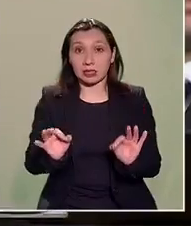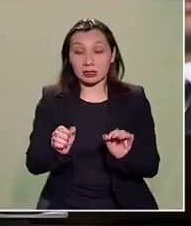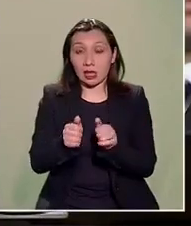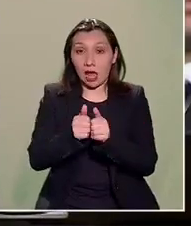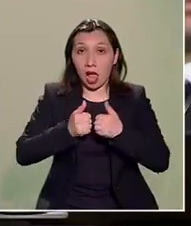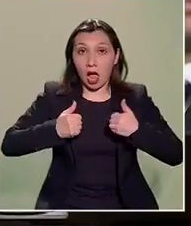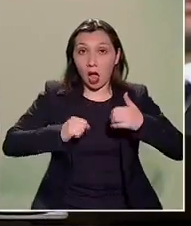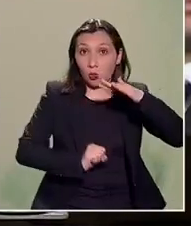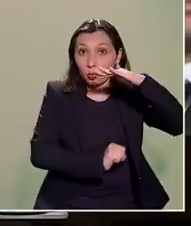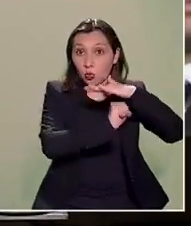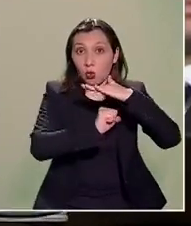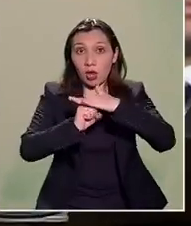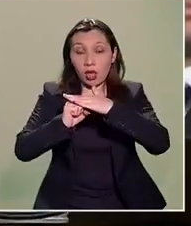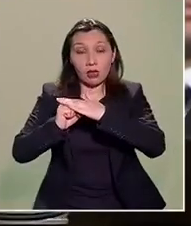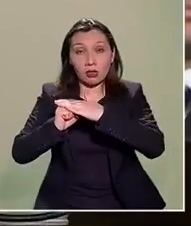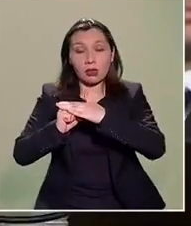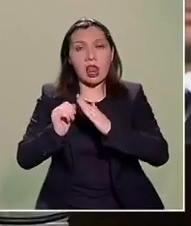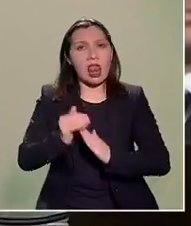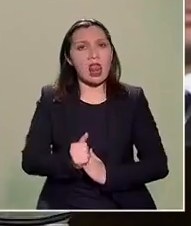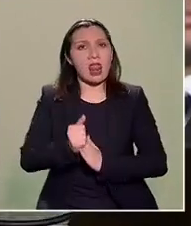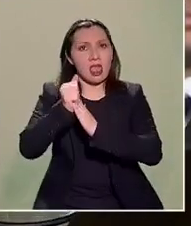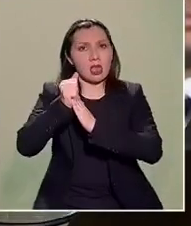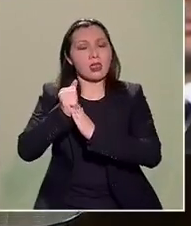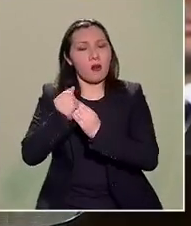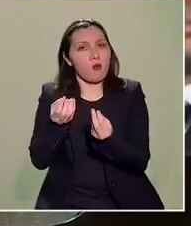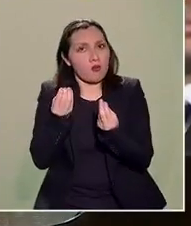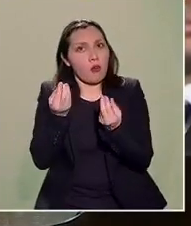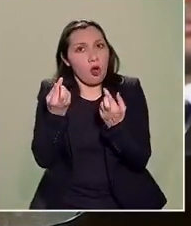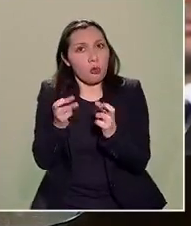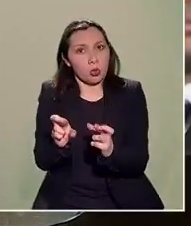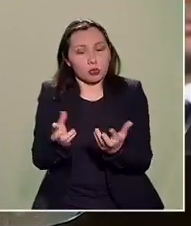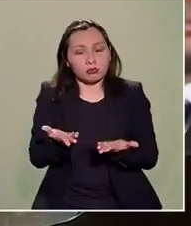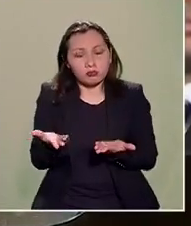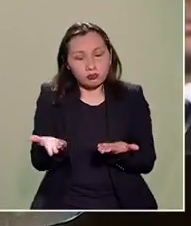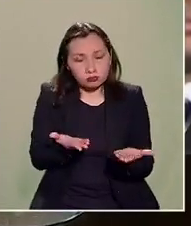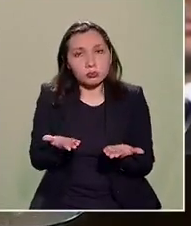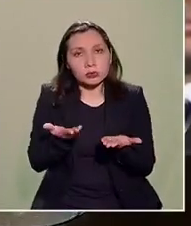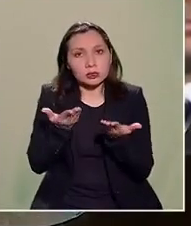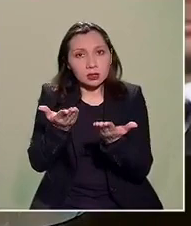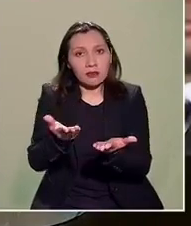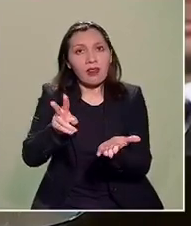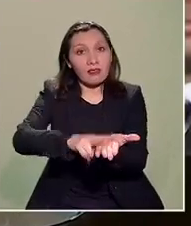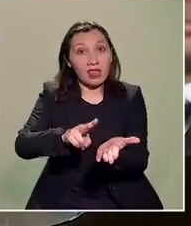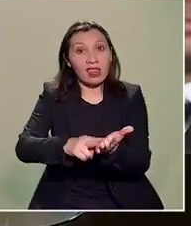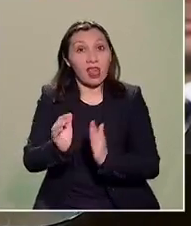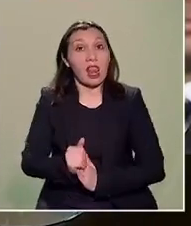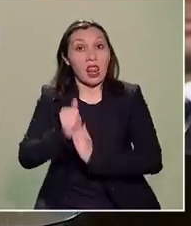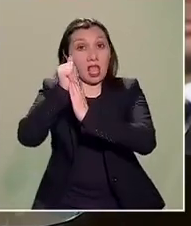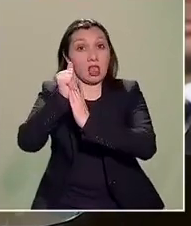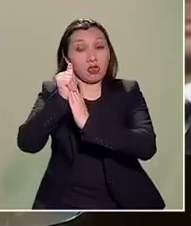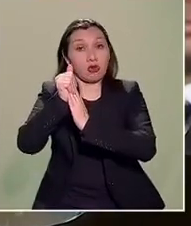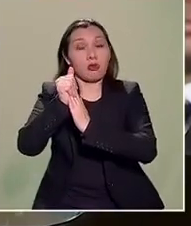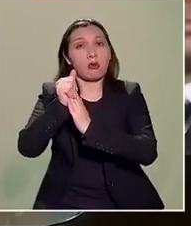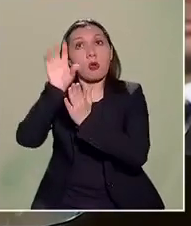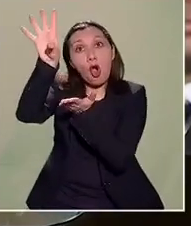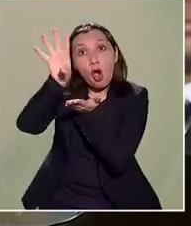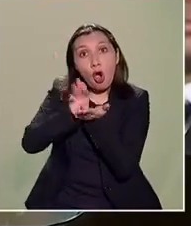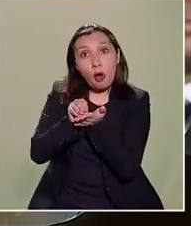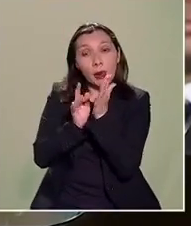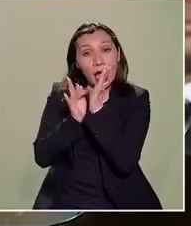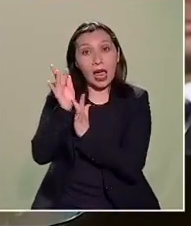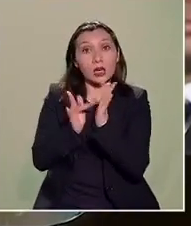autoridad el grado es una verdadera oportunidad de servicio el verdadero líder bajo el modelo jesús